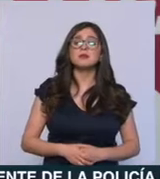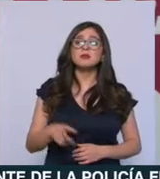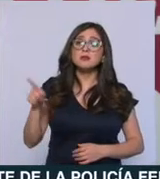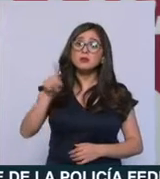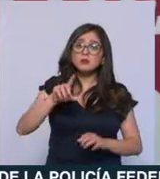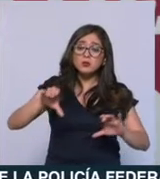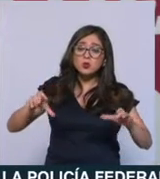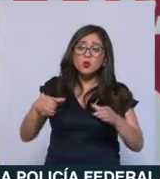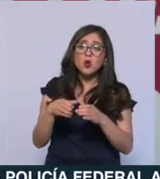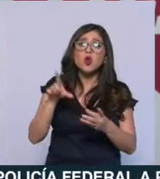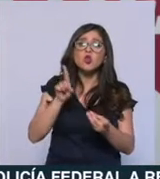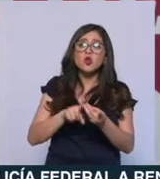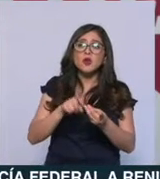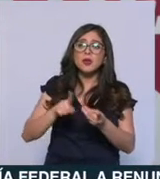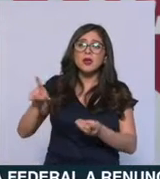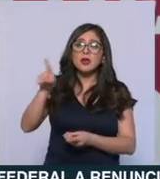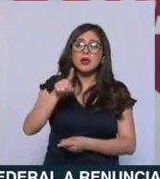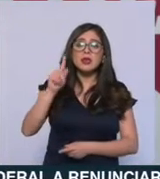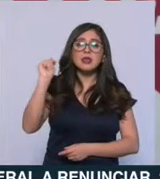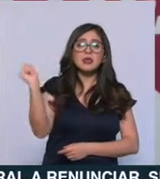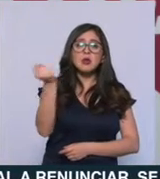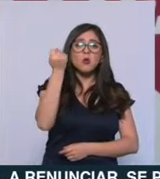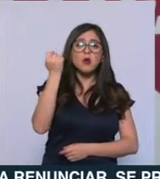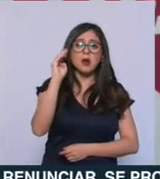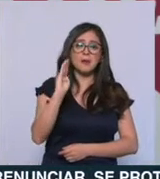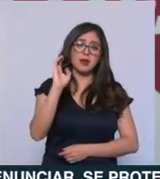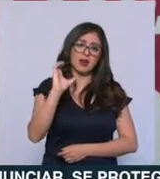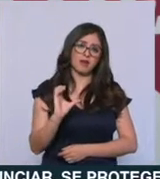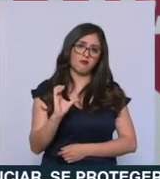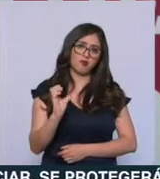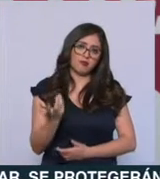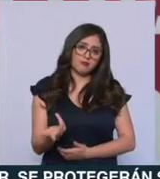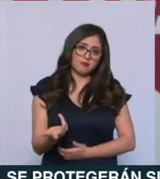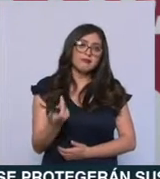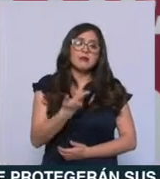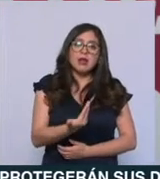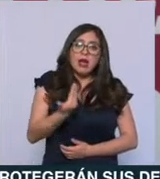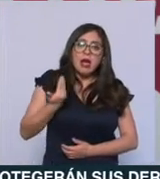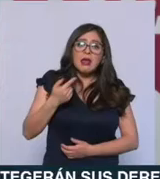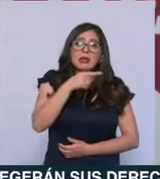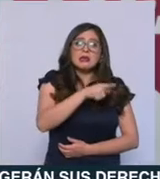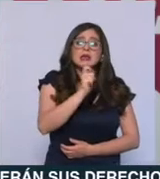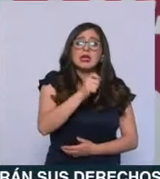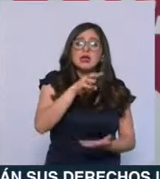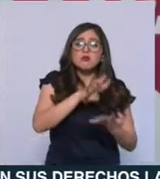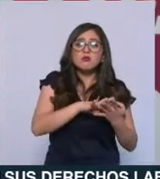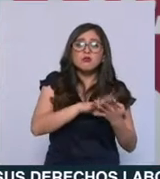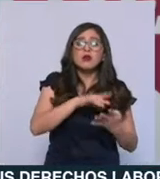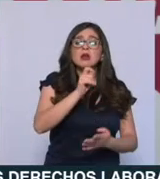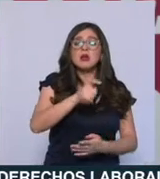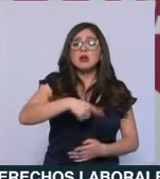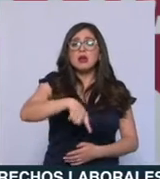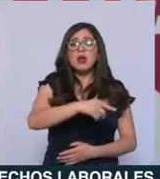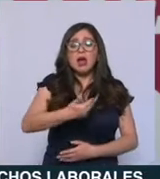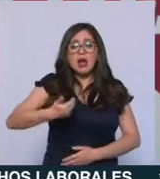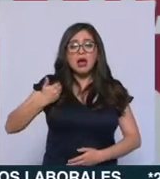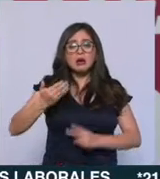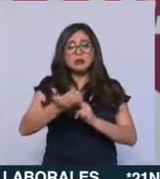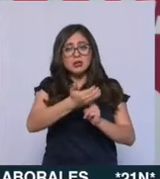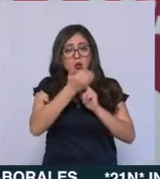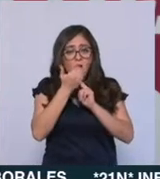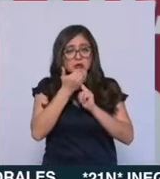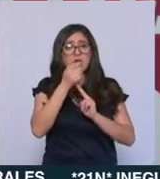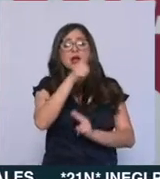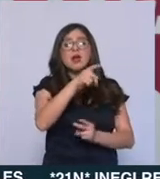Baja California, quien fue sentenciado por el delito de secuestro, cumpliendo la